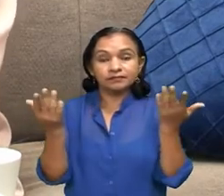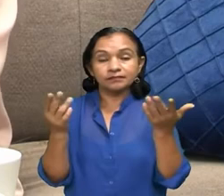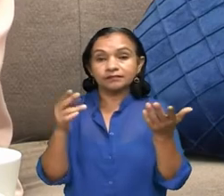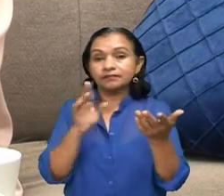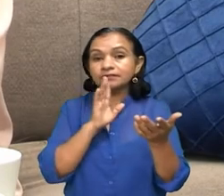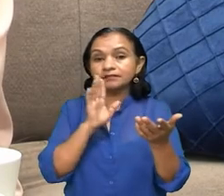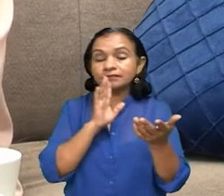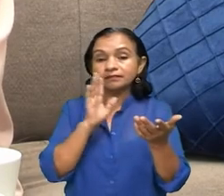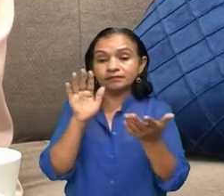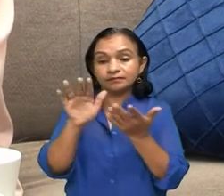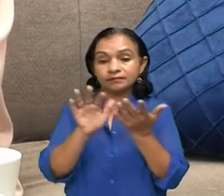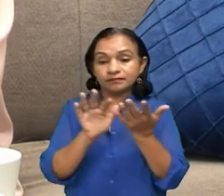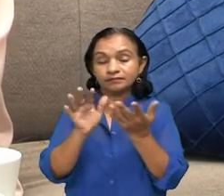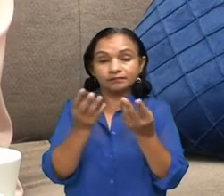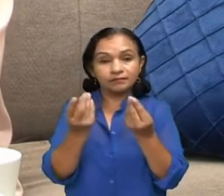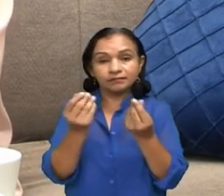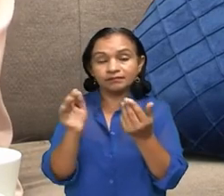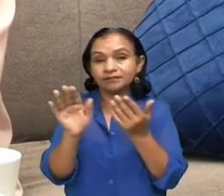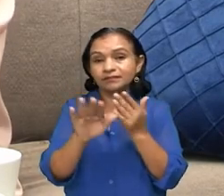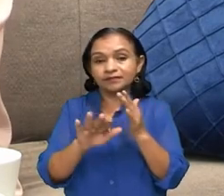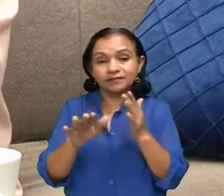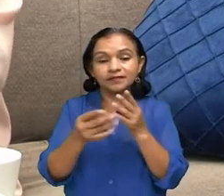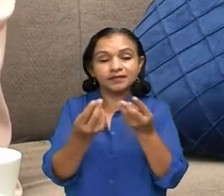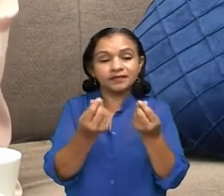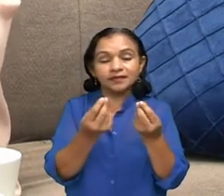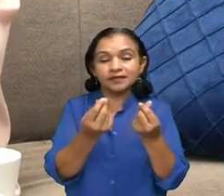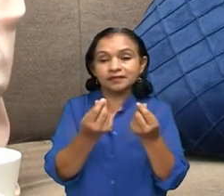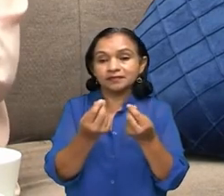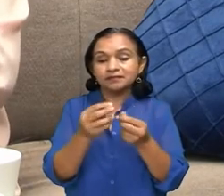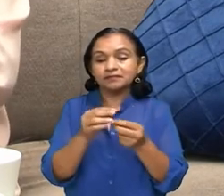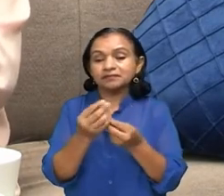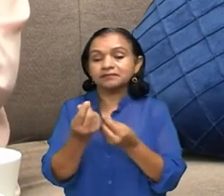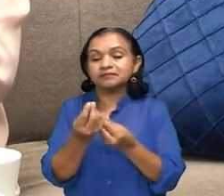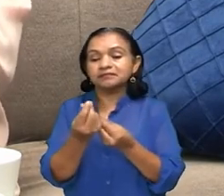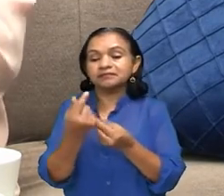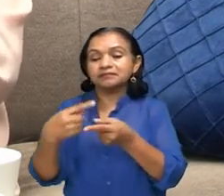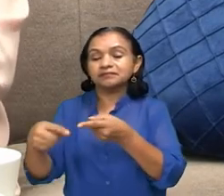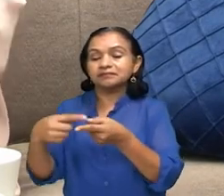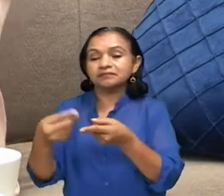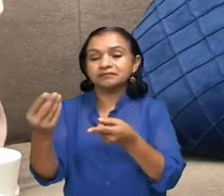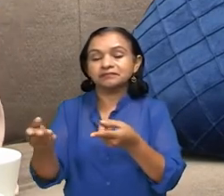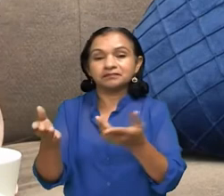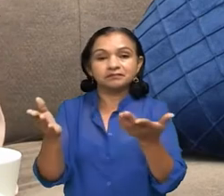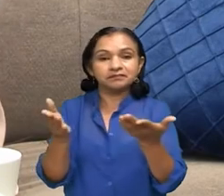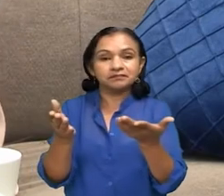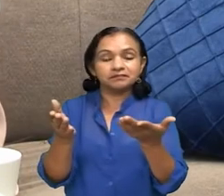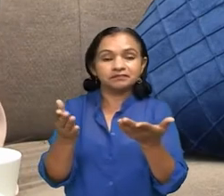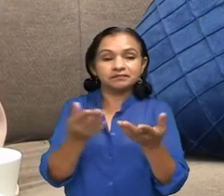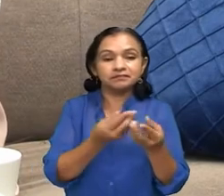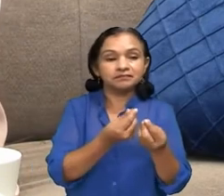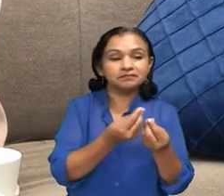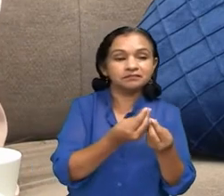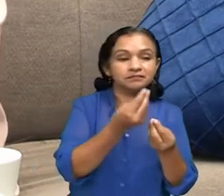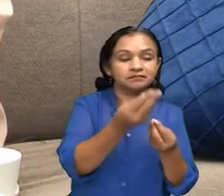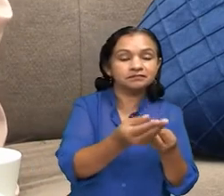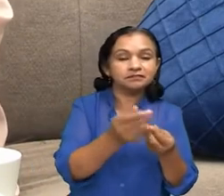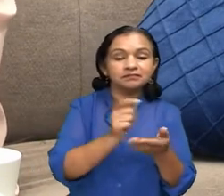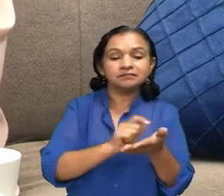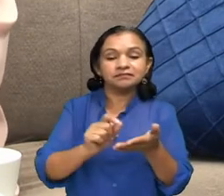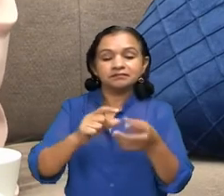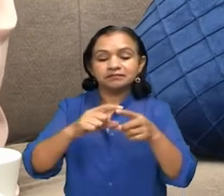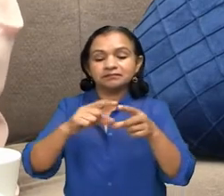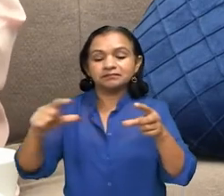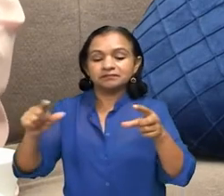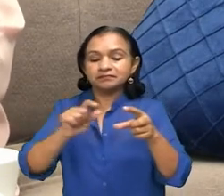de la contabilidad básica. O sea, ya no es con el papel blanco, con mi papel, con mi lápiz de grafito y